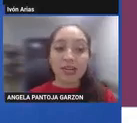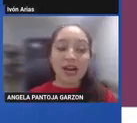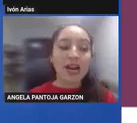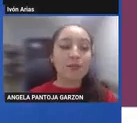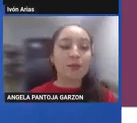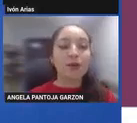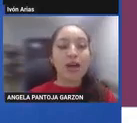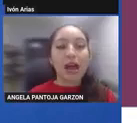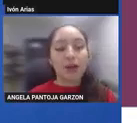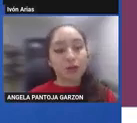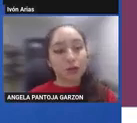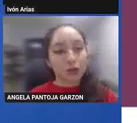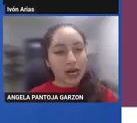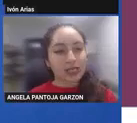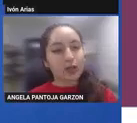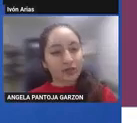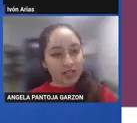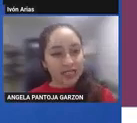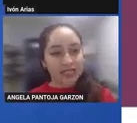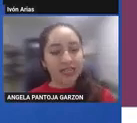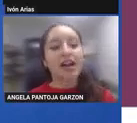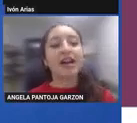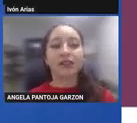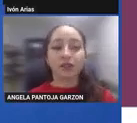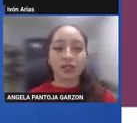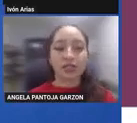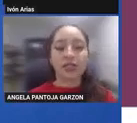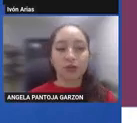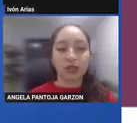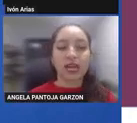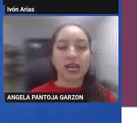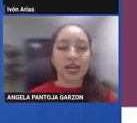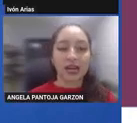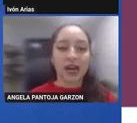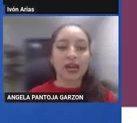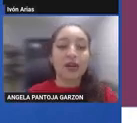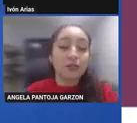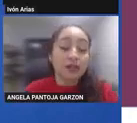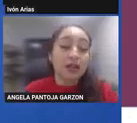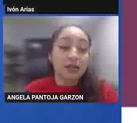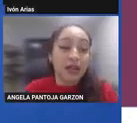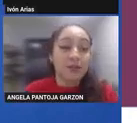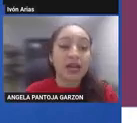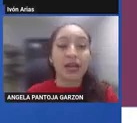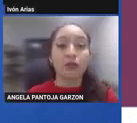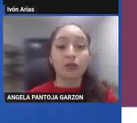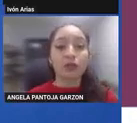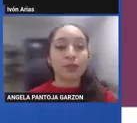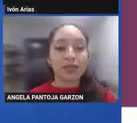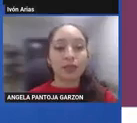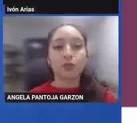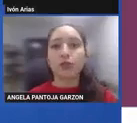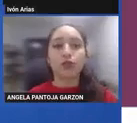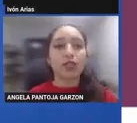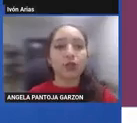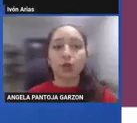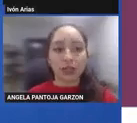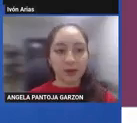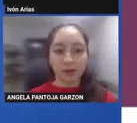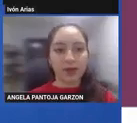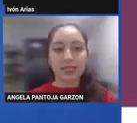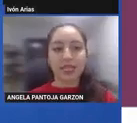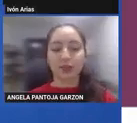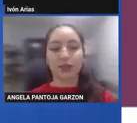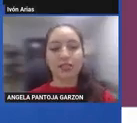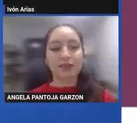de campo, a muchos lugares no es fácil llegar, entonces digamos que también algunos empresarios pues no tienen todo el